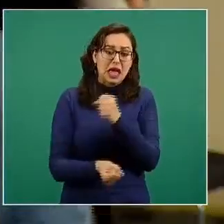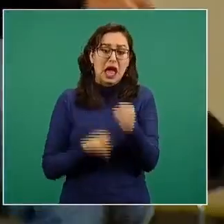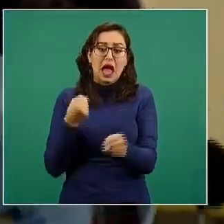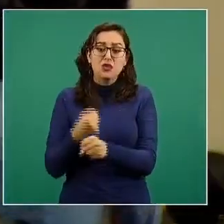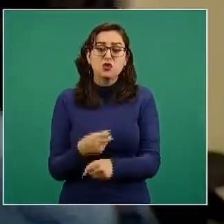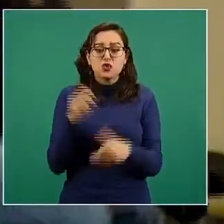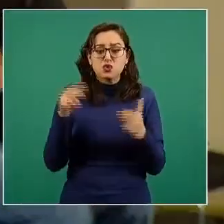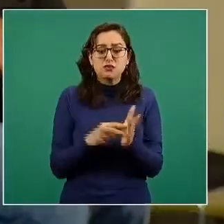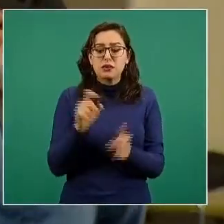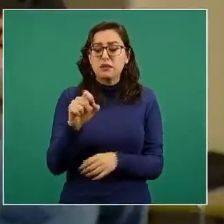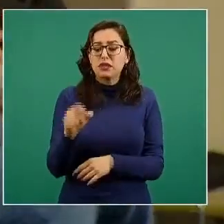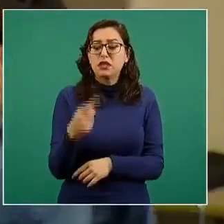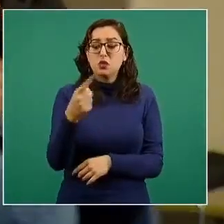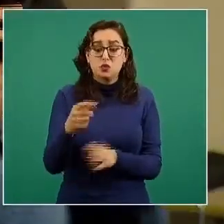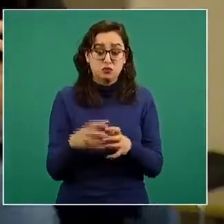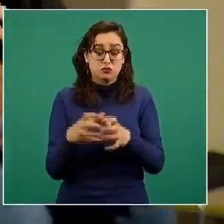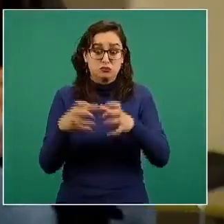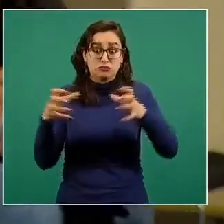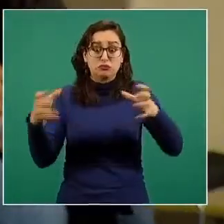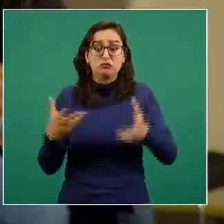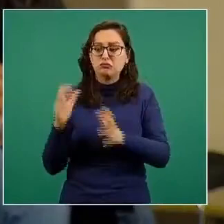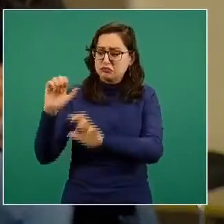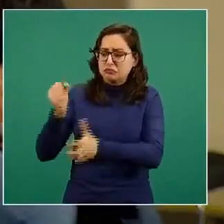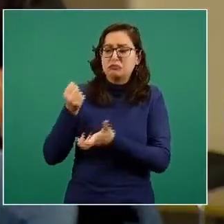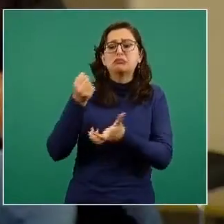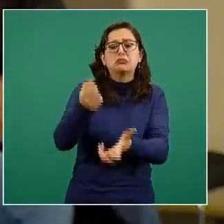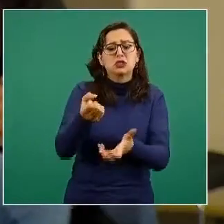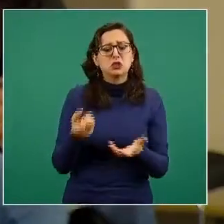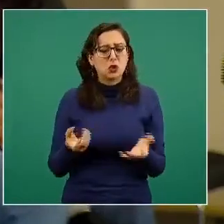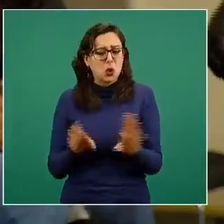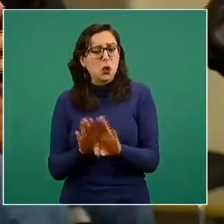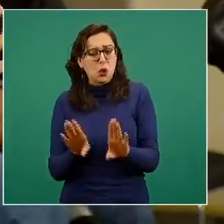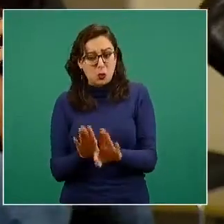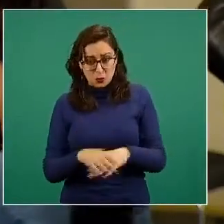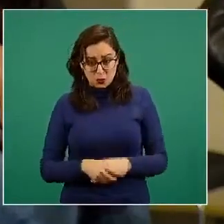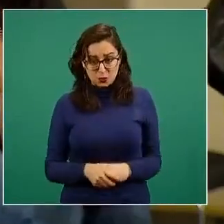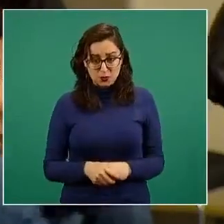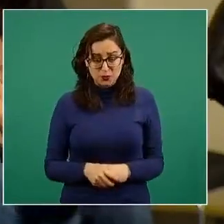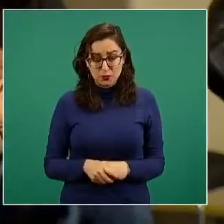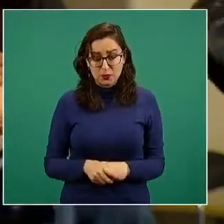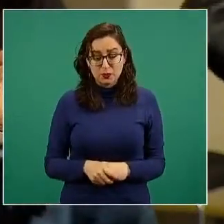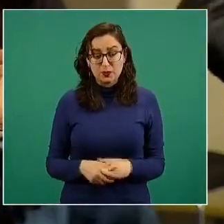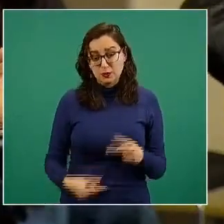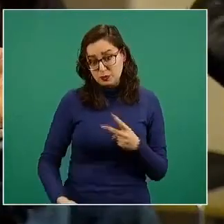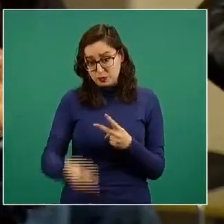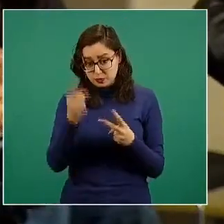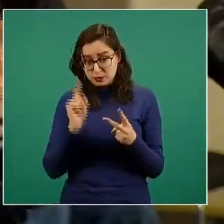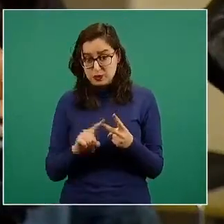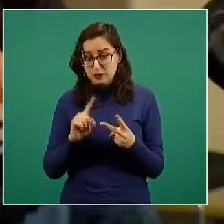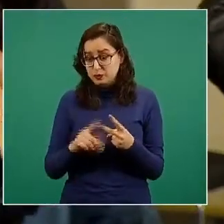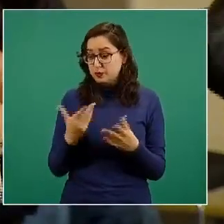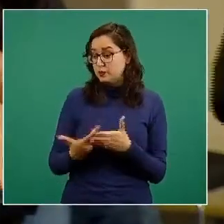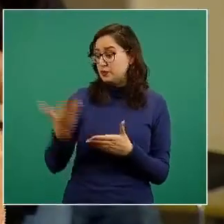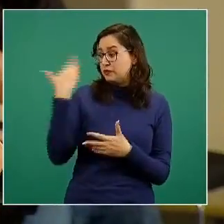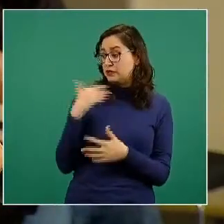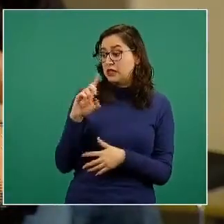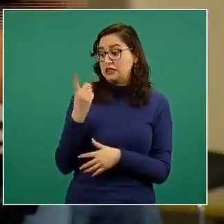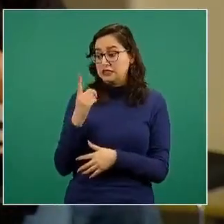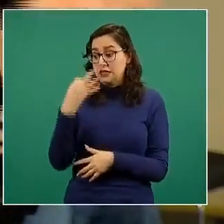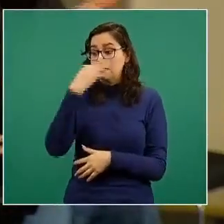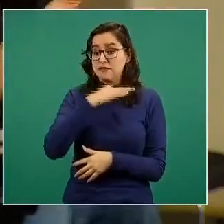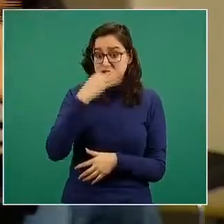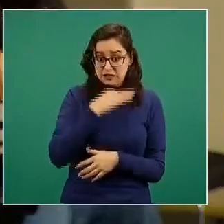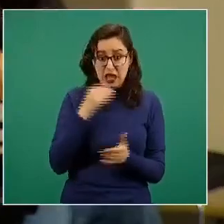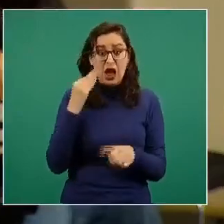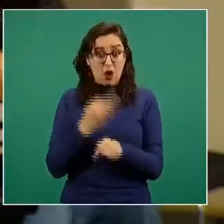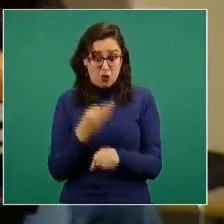que estamos viviendo. También le quiero preguntar, los efectos de las fiestas decembrinas los estamos viviendo ahorita,